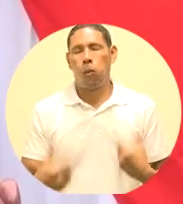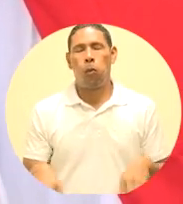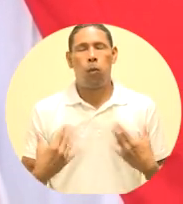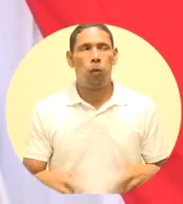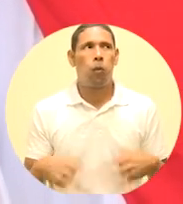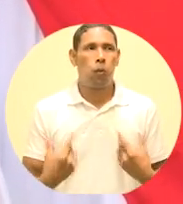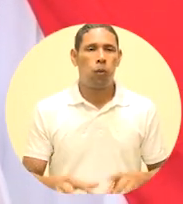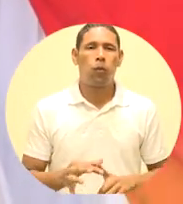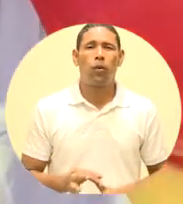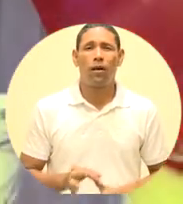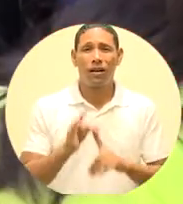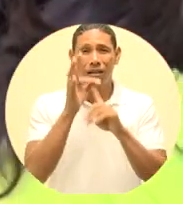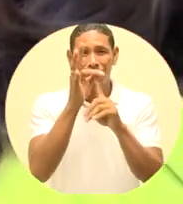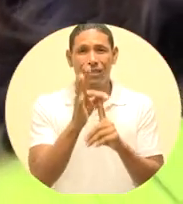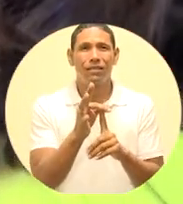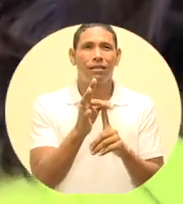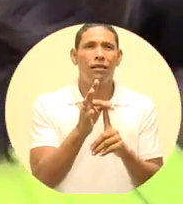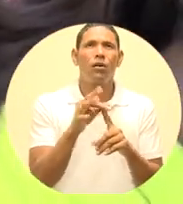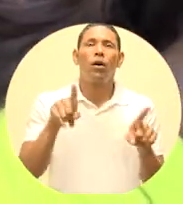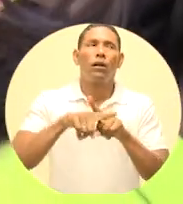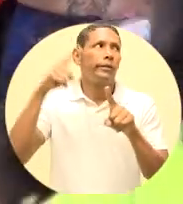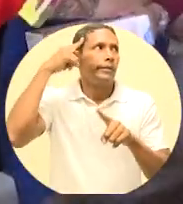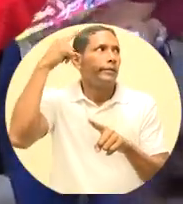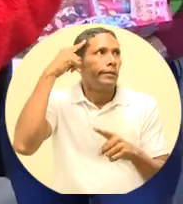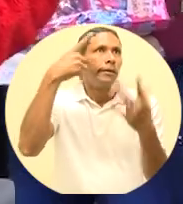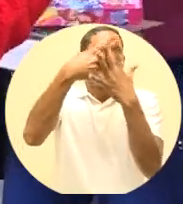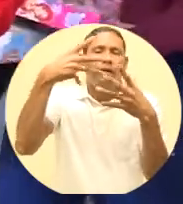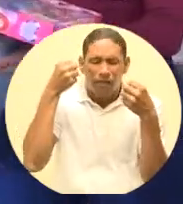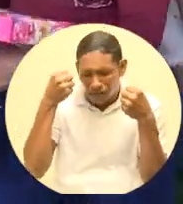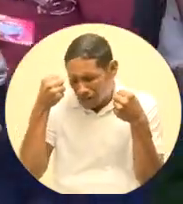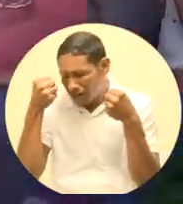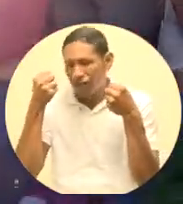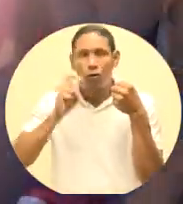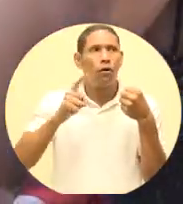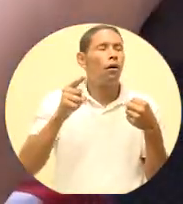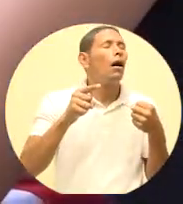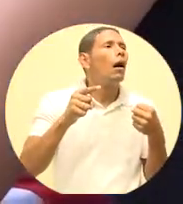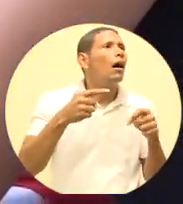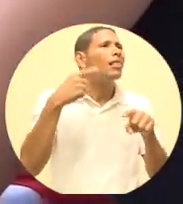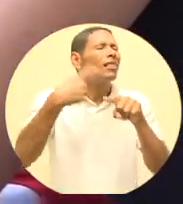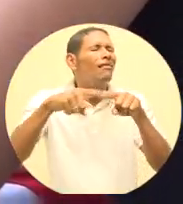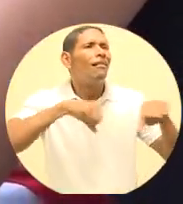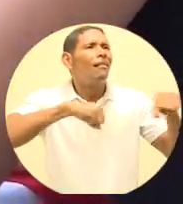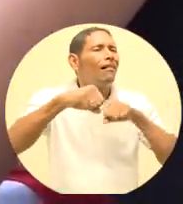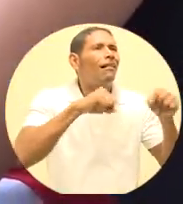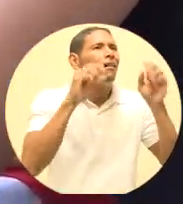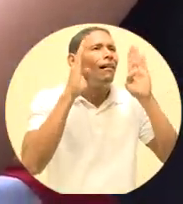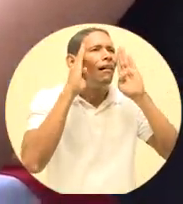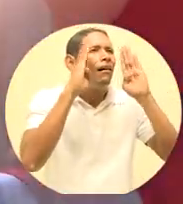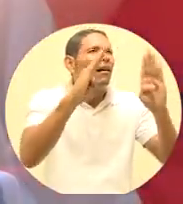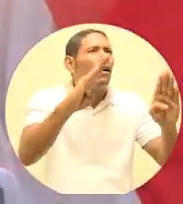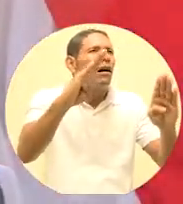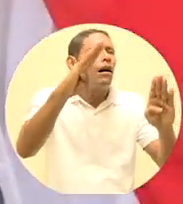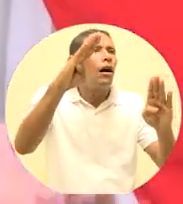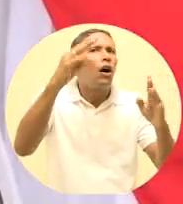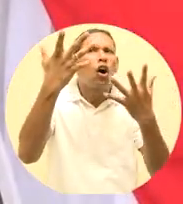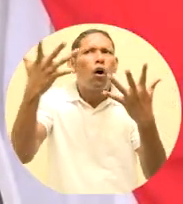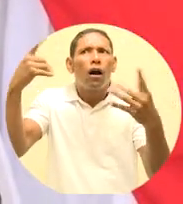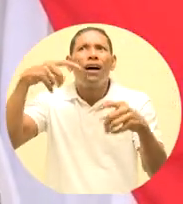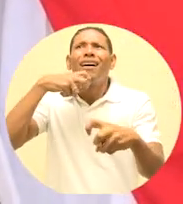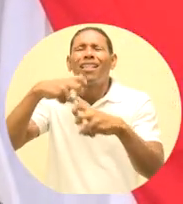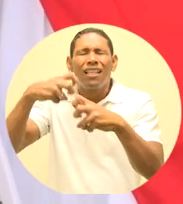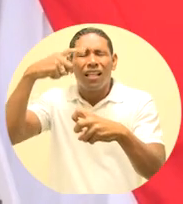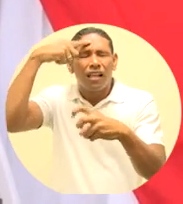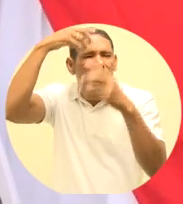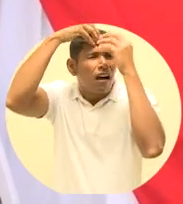nos hace sentir que estamos en un momento que no estamos en este encierro, sino que nos sentimos, o sea, libres. Entonces es algo que